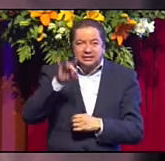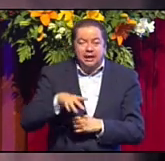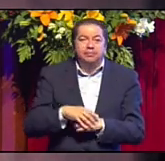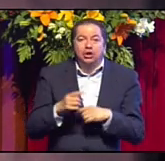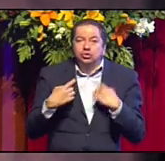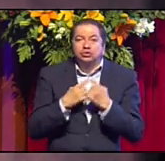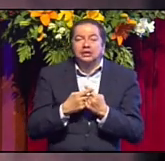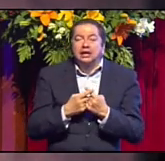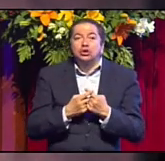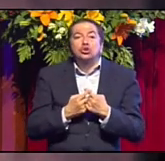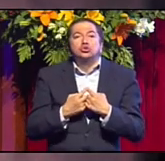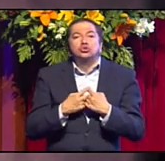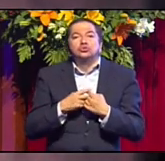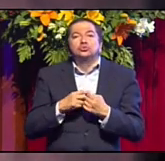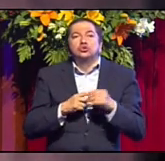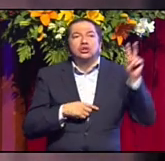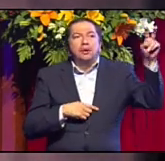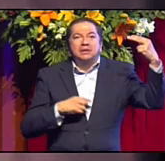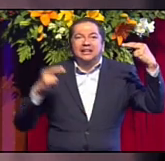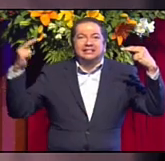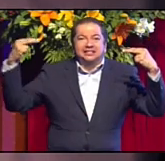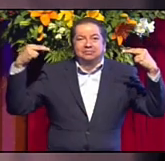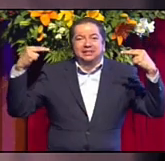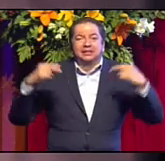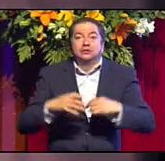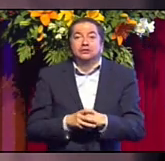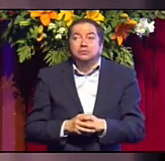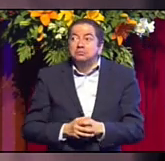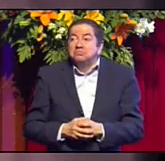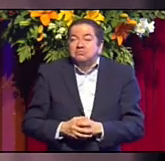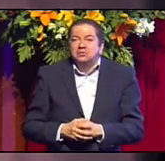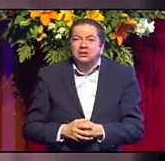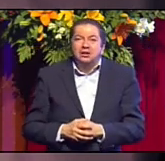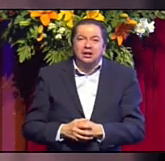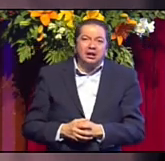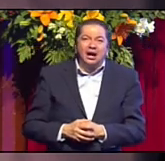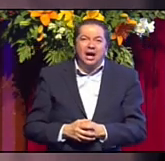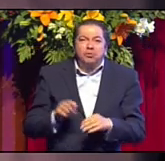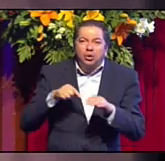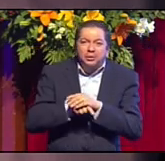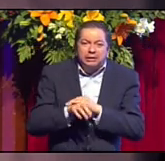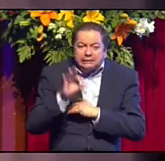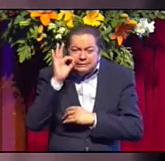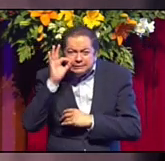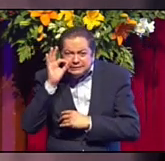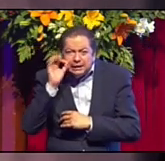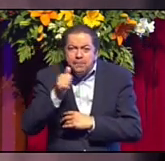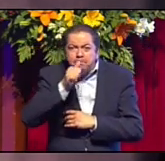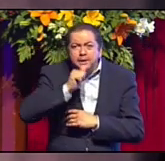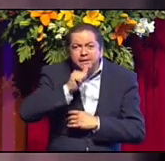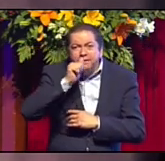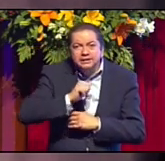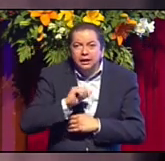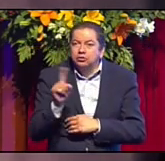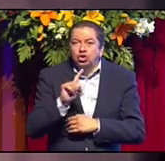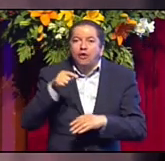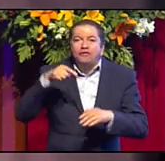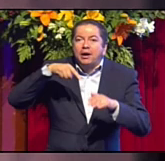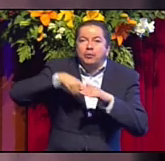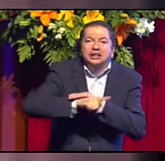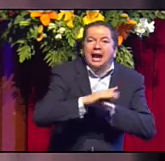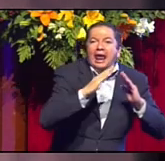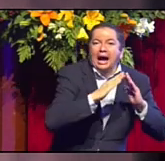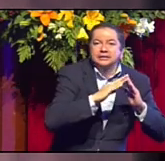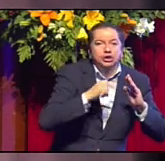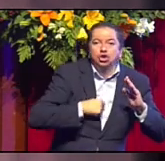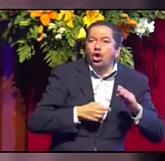ninguna duda. Eso es de alguna manera una situación que alguien podrá decir, bueno, pero es como intrometerse en la privacidad. No, no, si no nos vamos a meter en la casa, nos